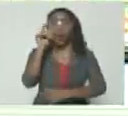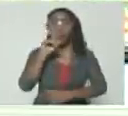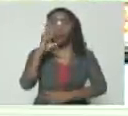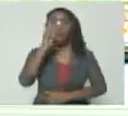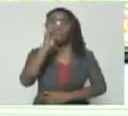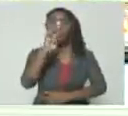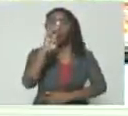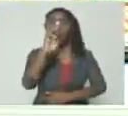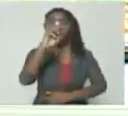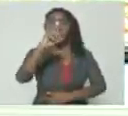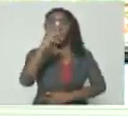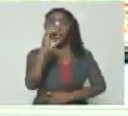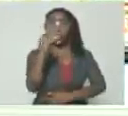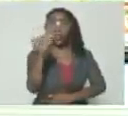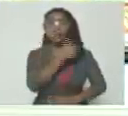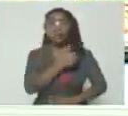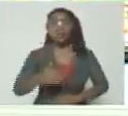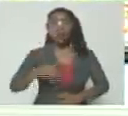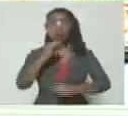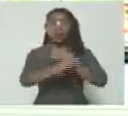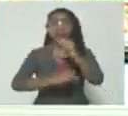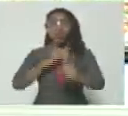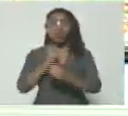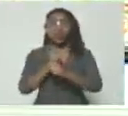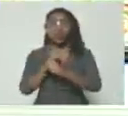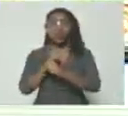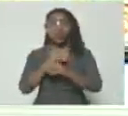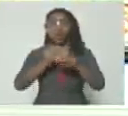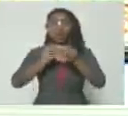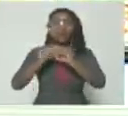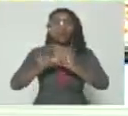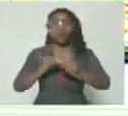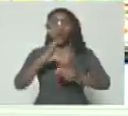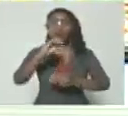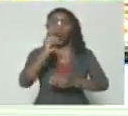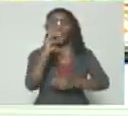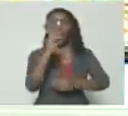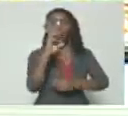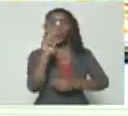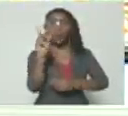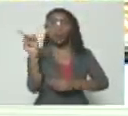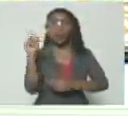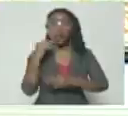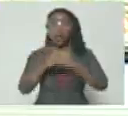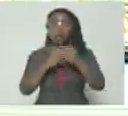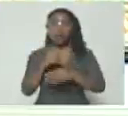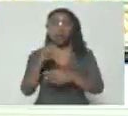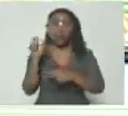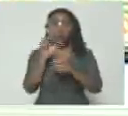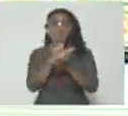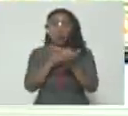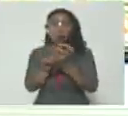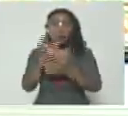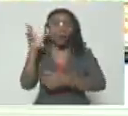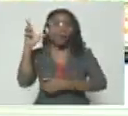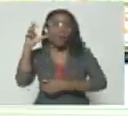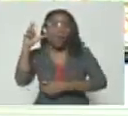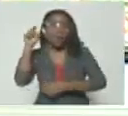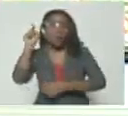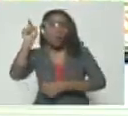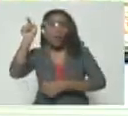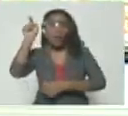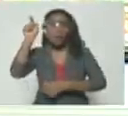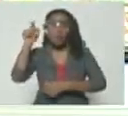Villamizar, presidente de la Asociación de Productores de Camarón. Hubo un problemita ya con el sonido, con